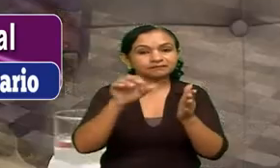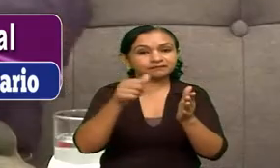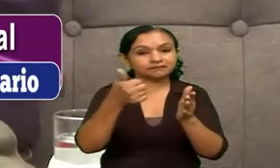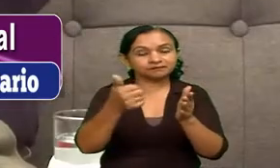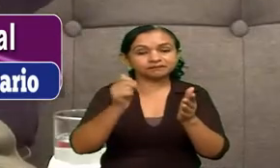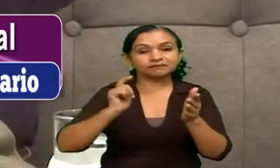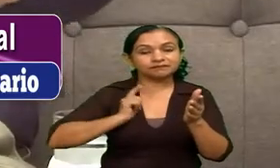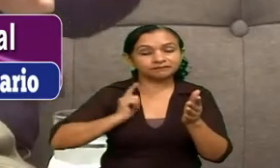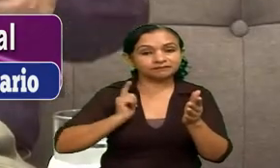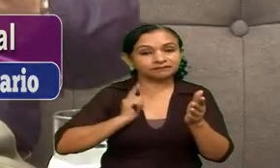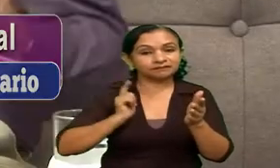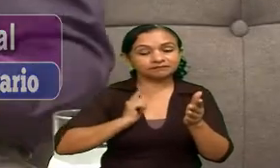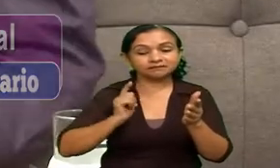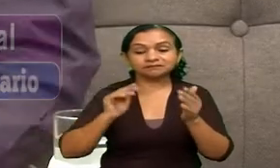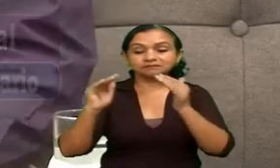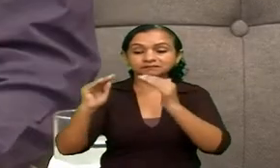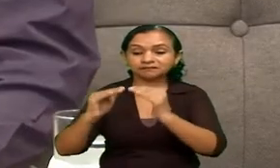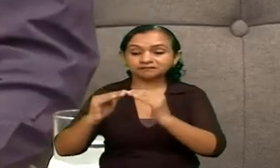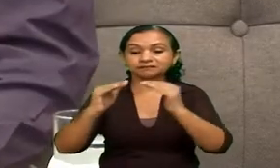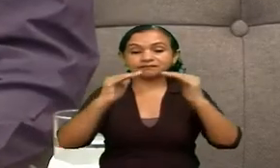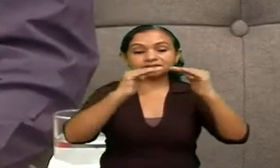instalada para entregar energía era